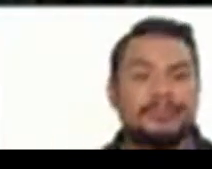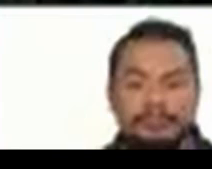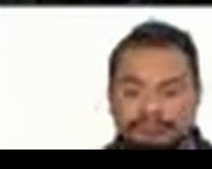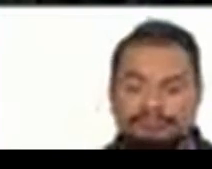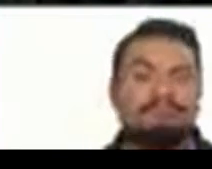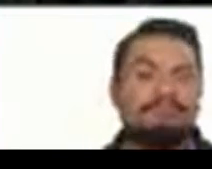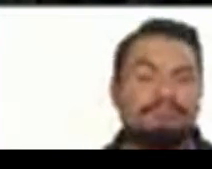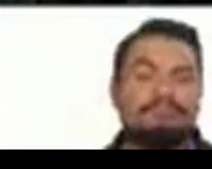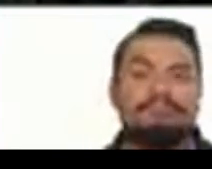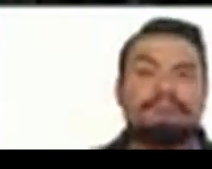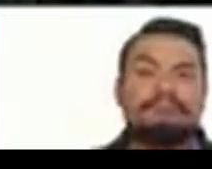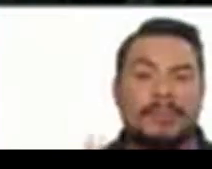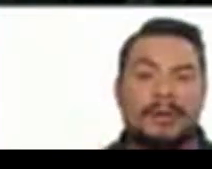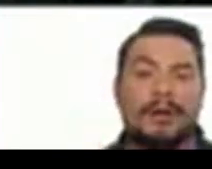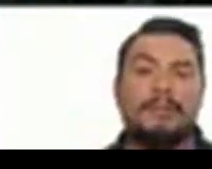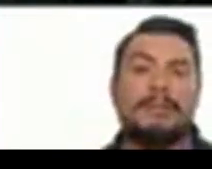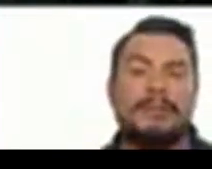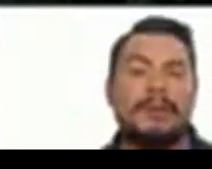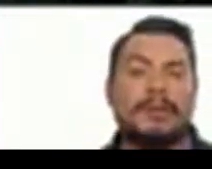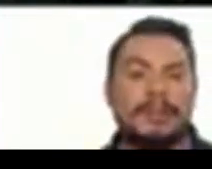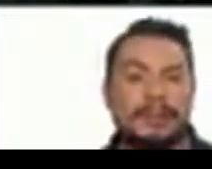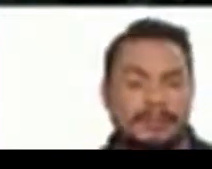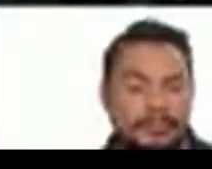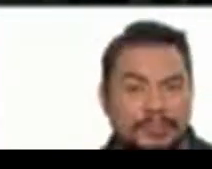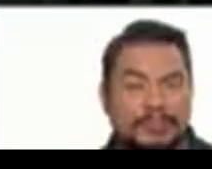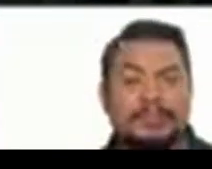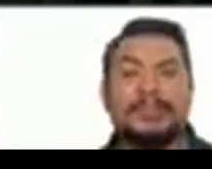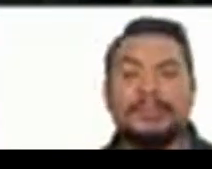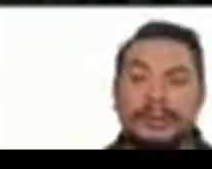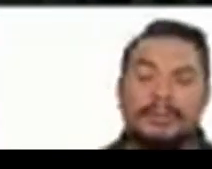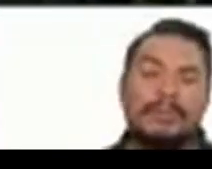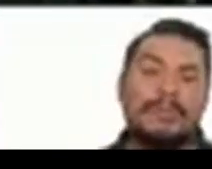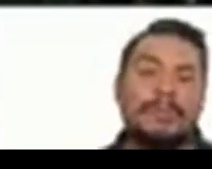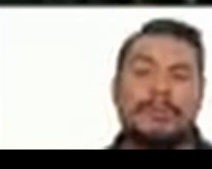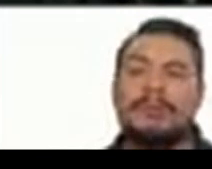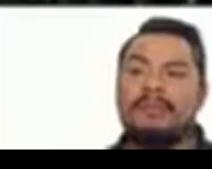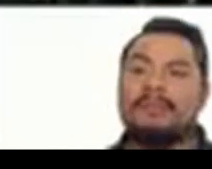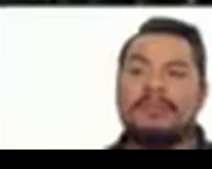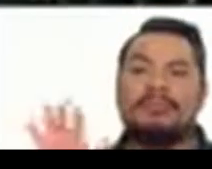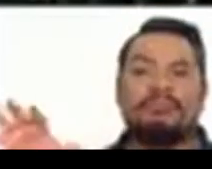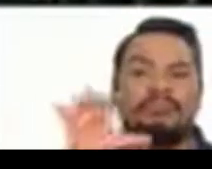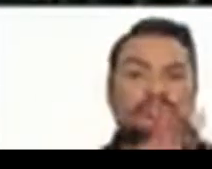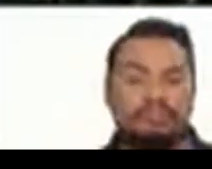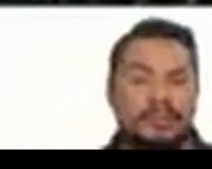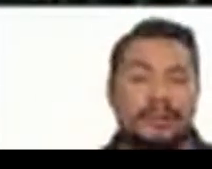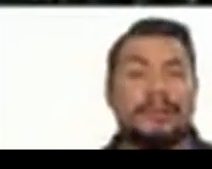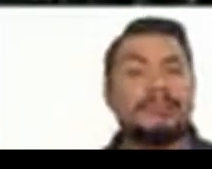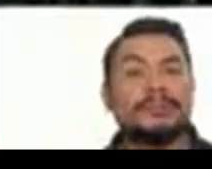fomento de los procesos democráticos, el apoyo al multilateralismo y